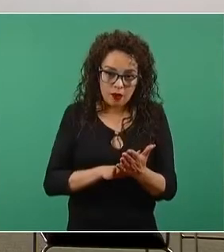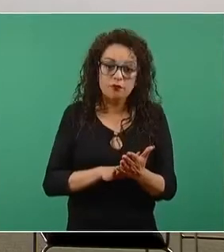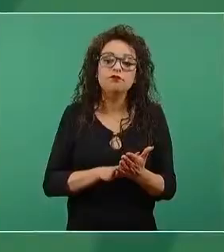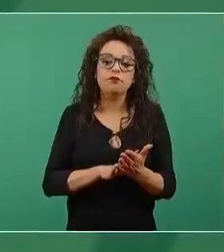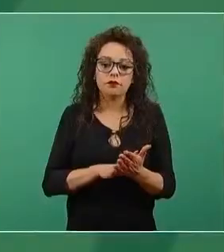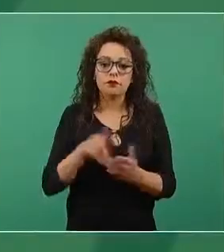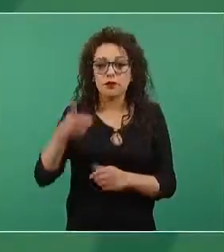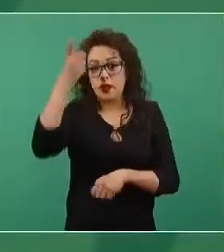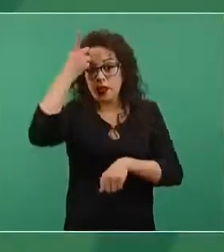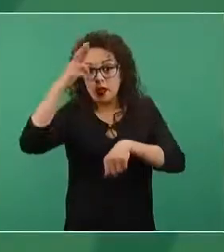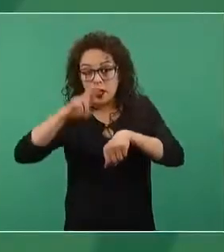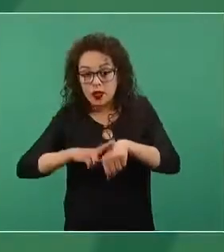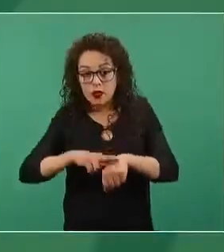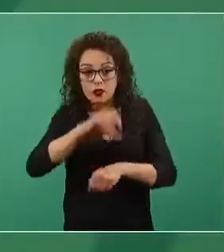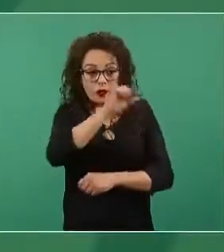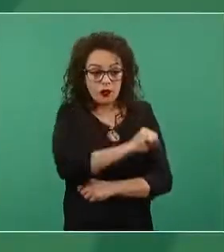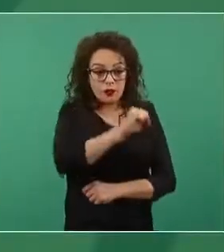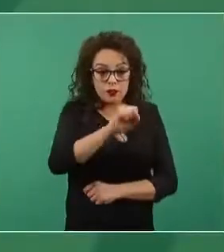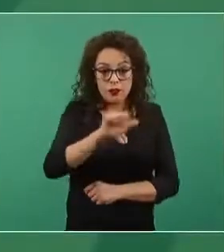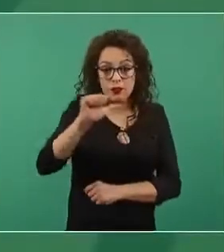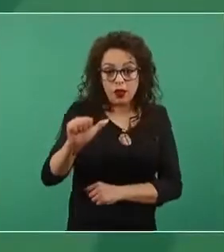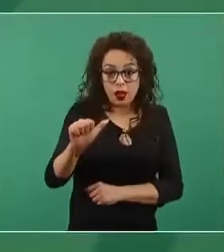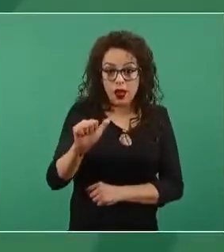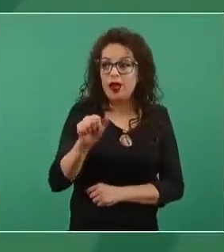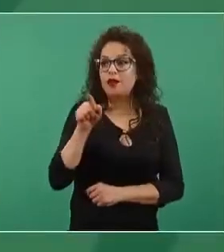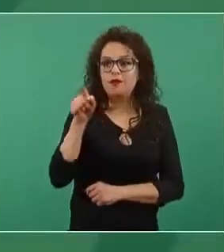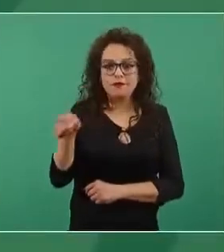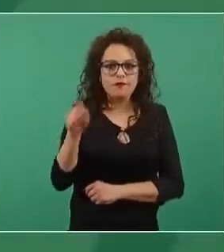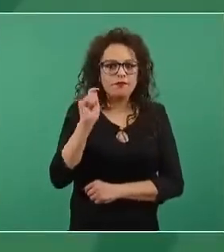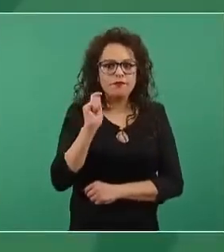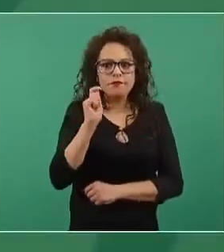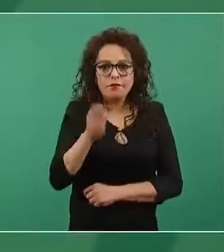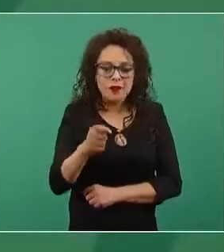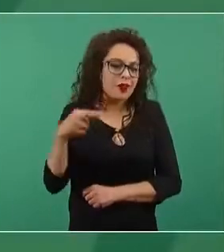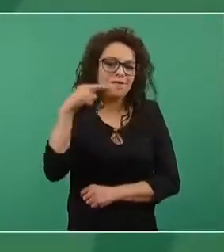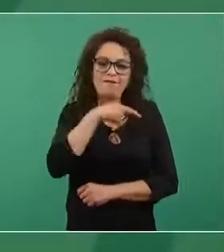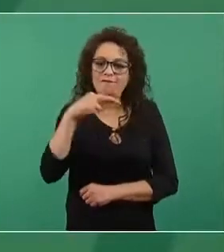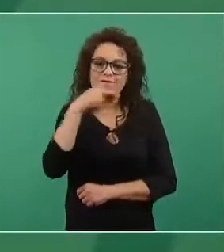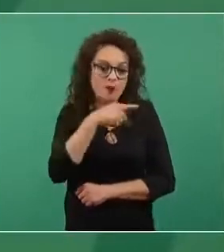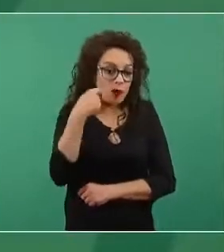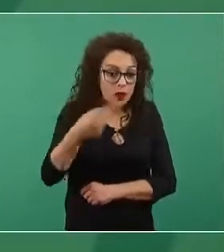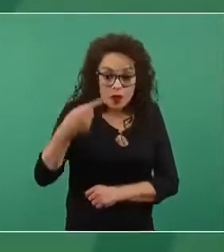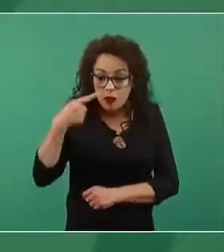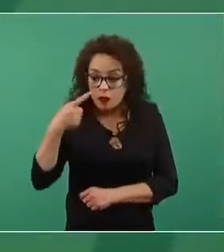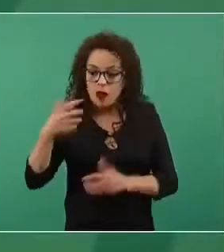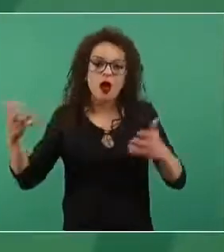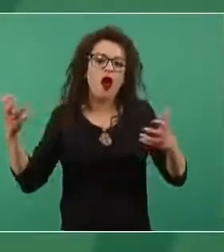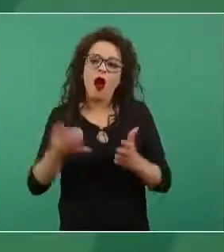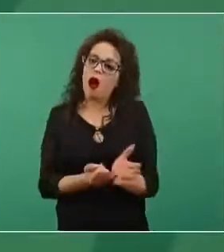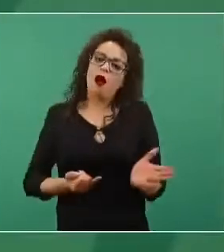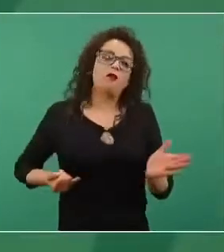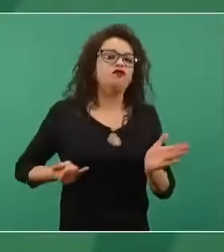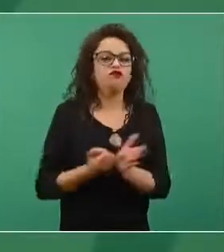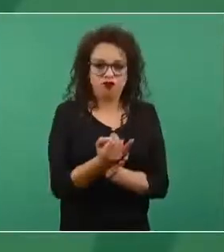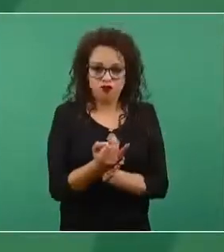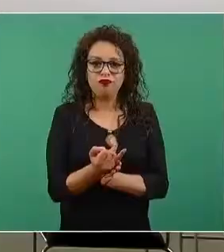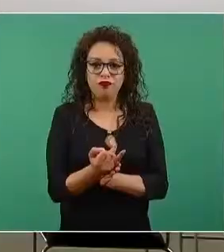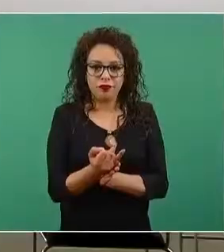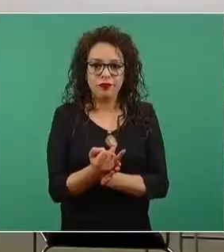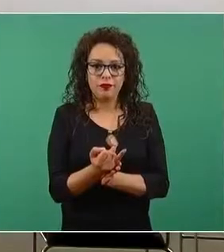cuerpo directivo y del personal operativo es completamente inmediata, ¿no? O sea, a lo que voy es que la decisión se